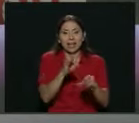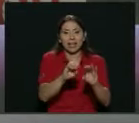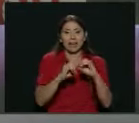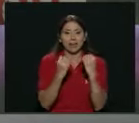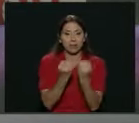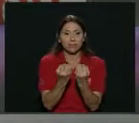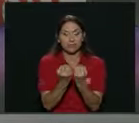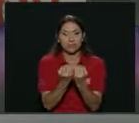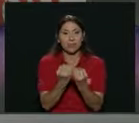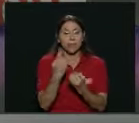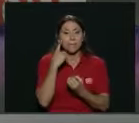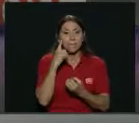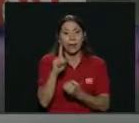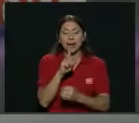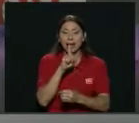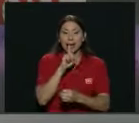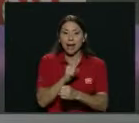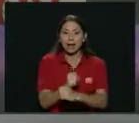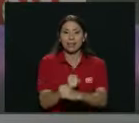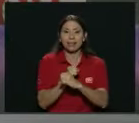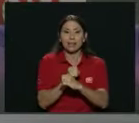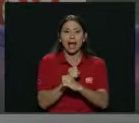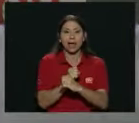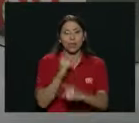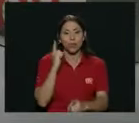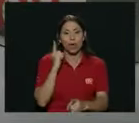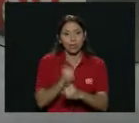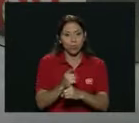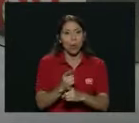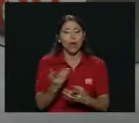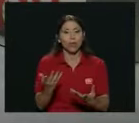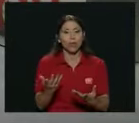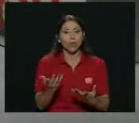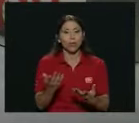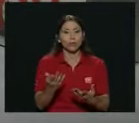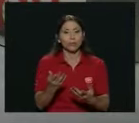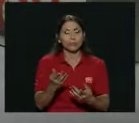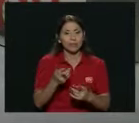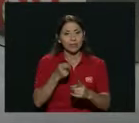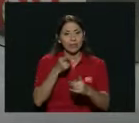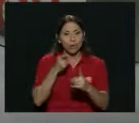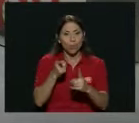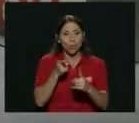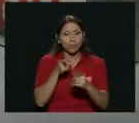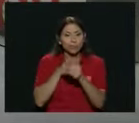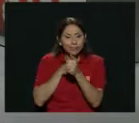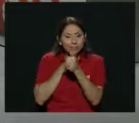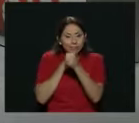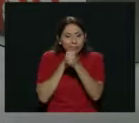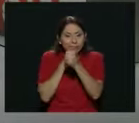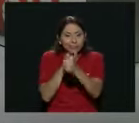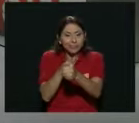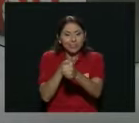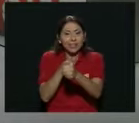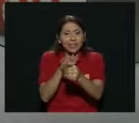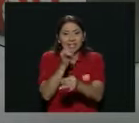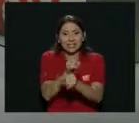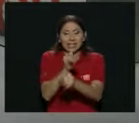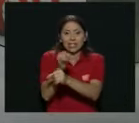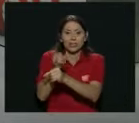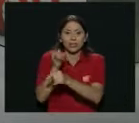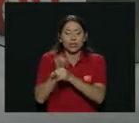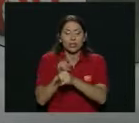y para garantizar en la medida de lo posible un adecuado direccionamiento de las instituciones